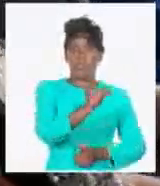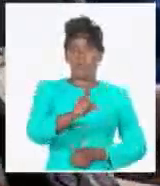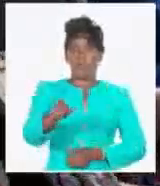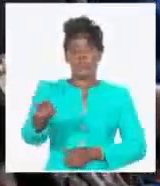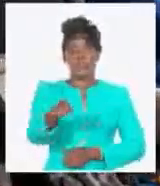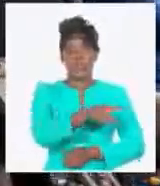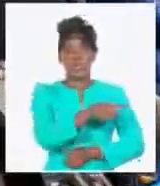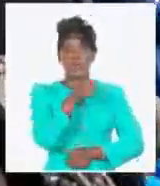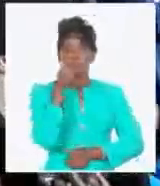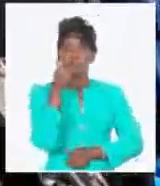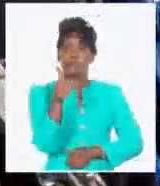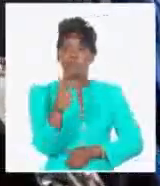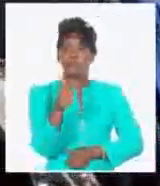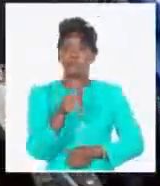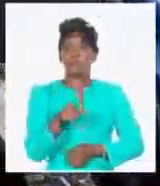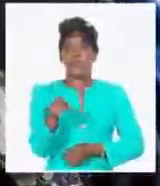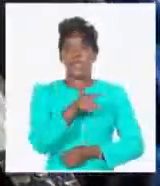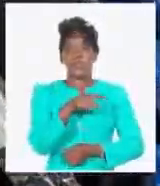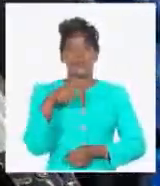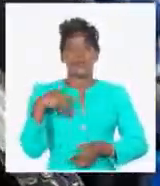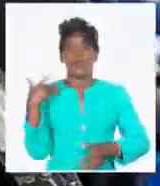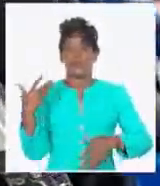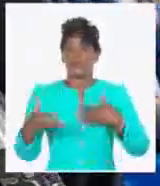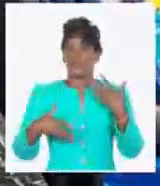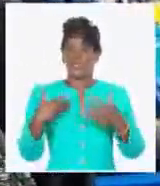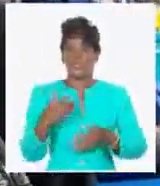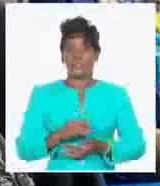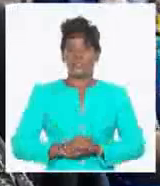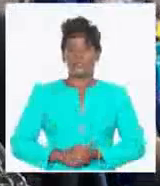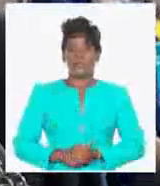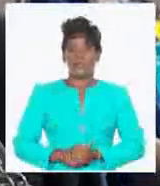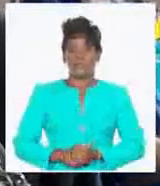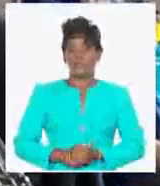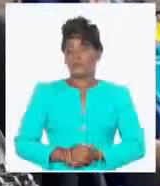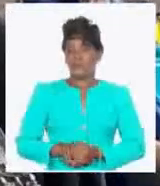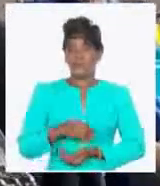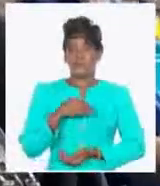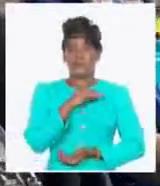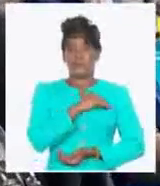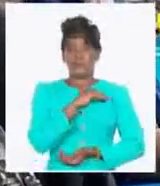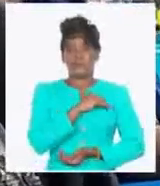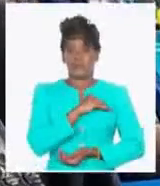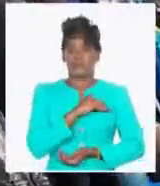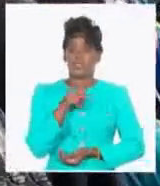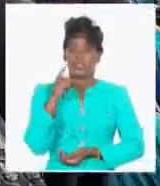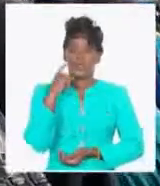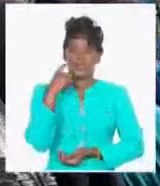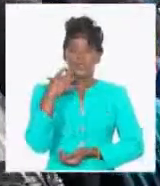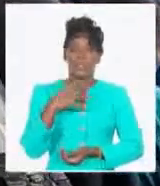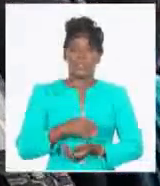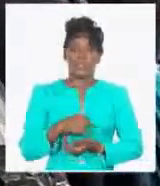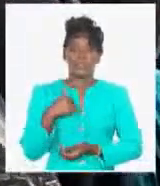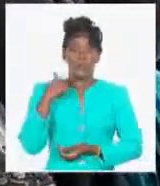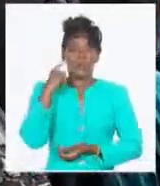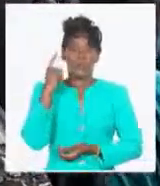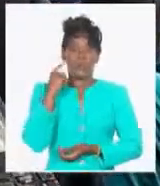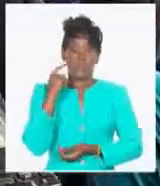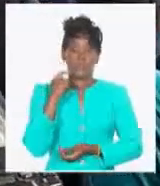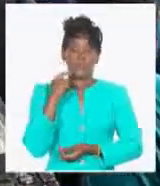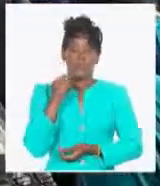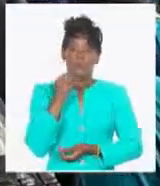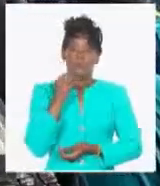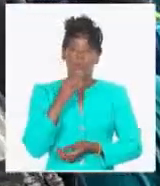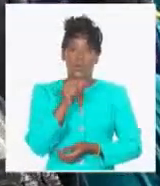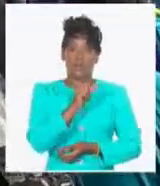estar muy contentos. Y eso es lo más importante. Espero mucho que los